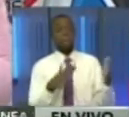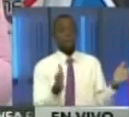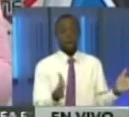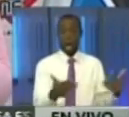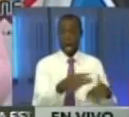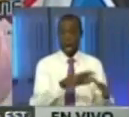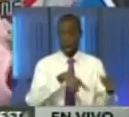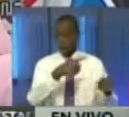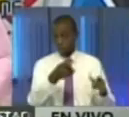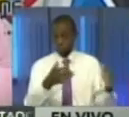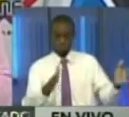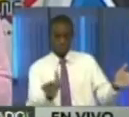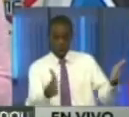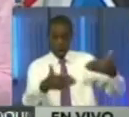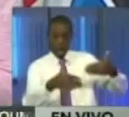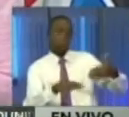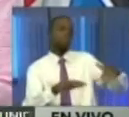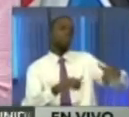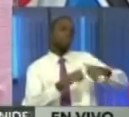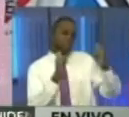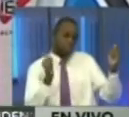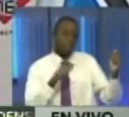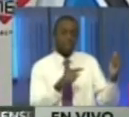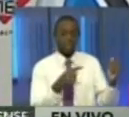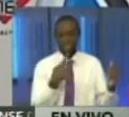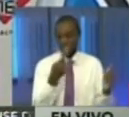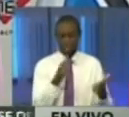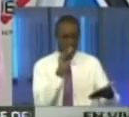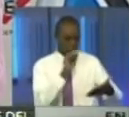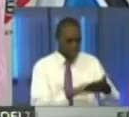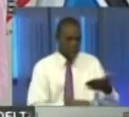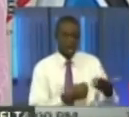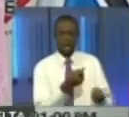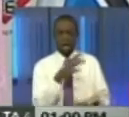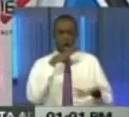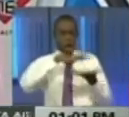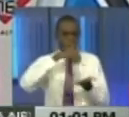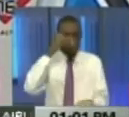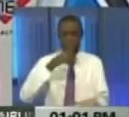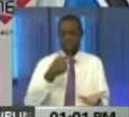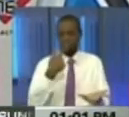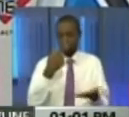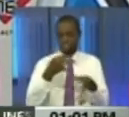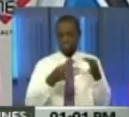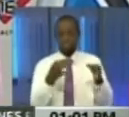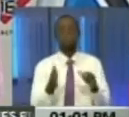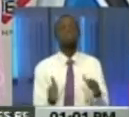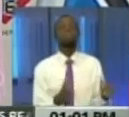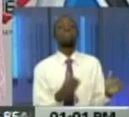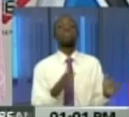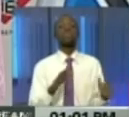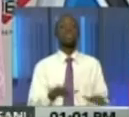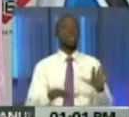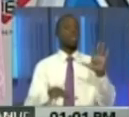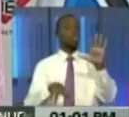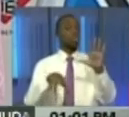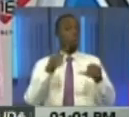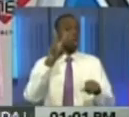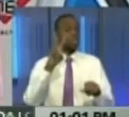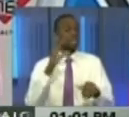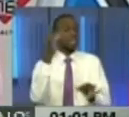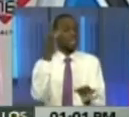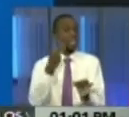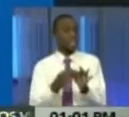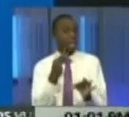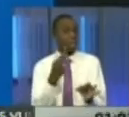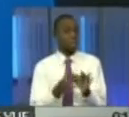grupo que tenían las condiciones que les acabo de mencionar. Allí, el 12 de septiembre del año 2003, el